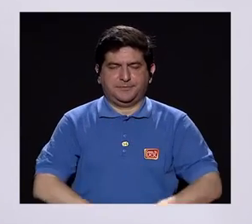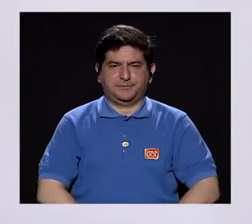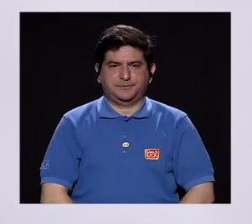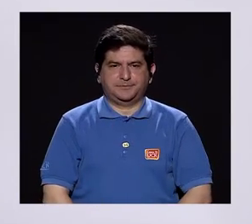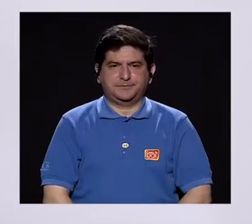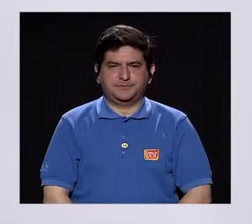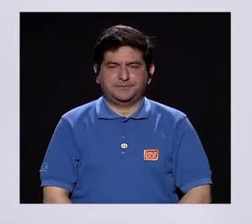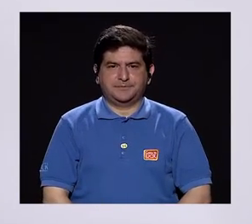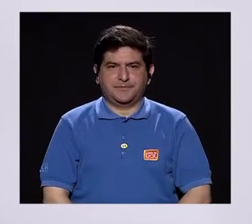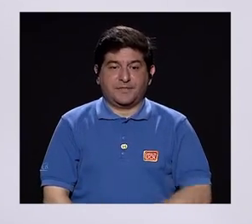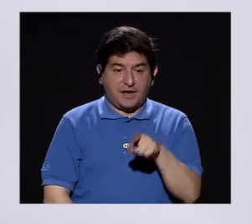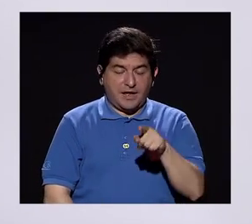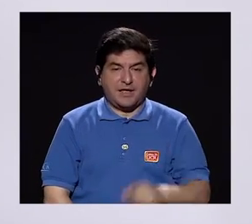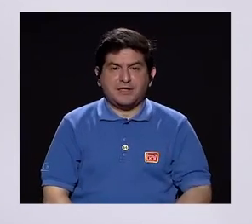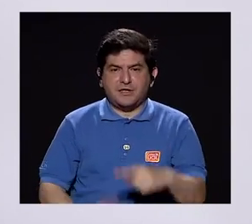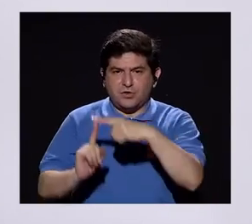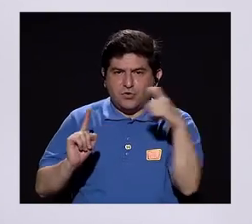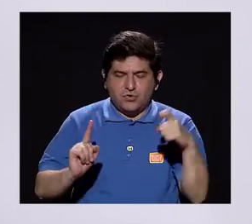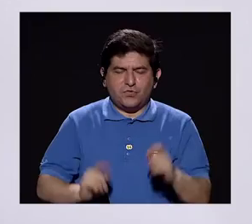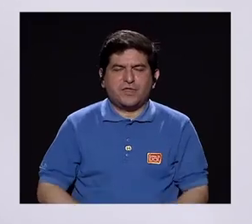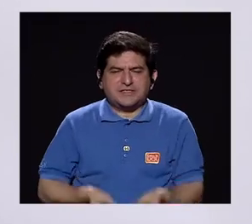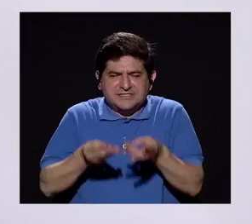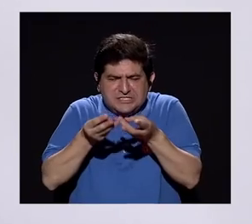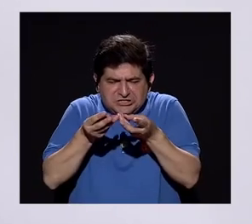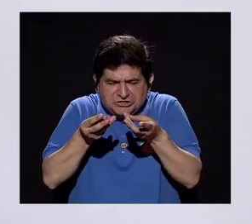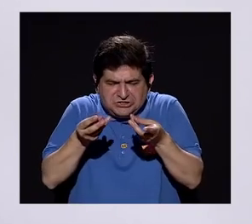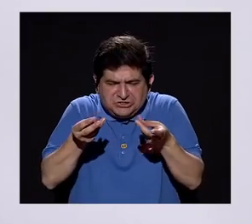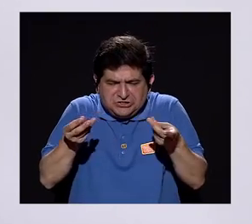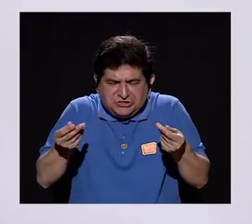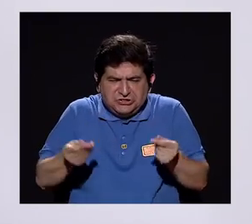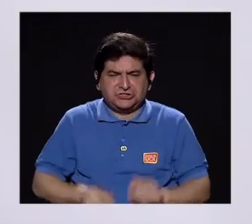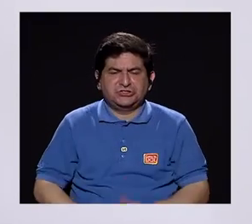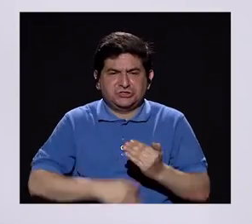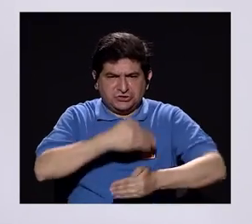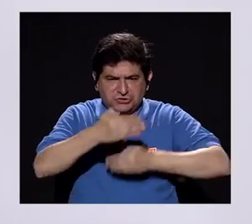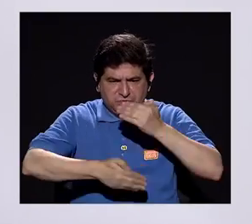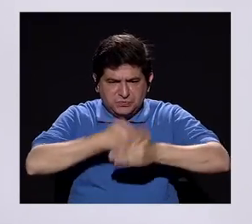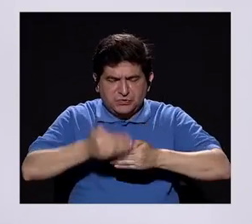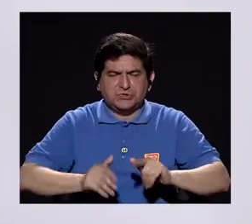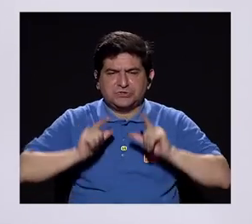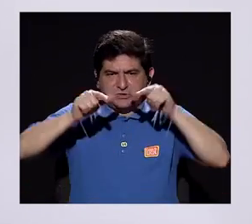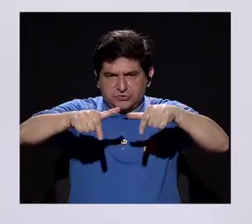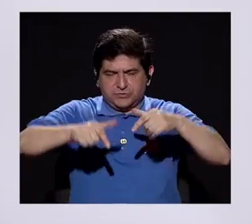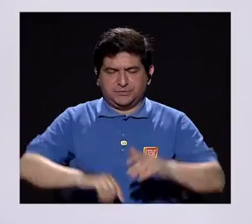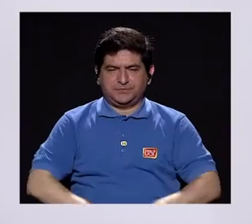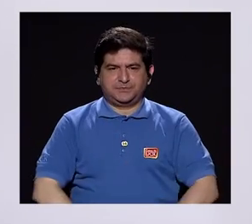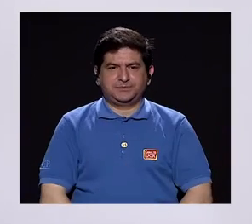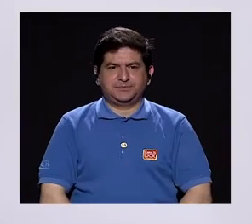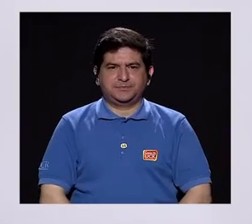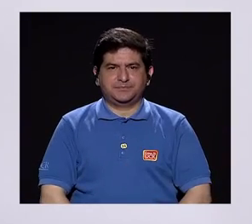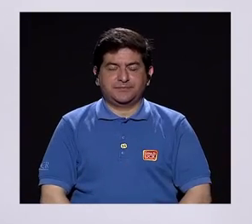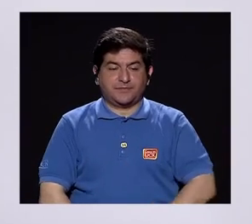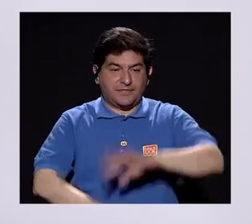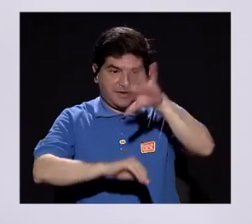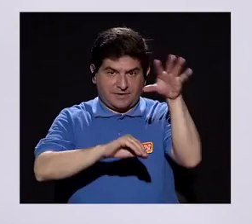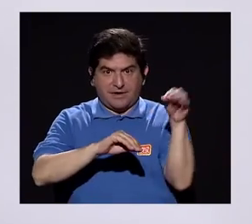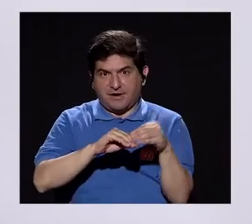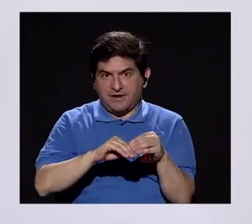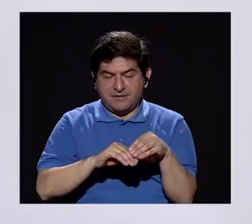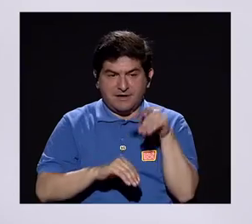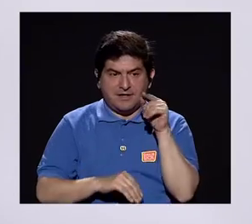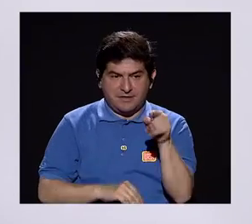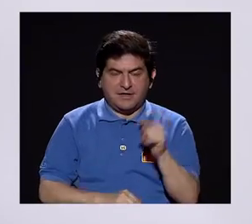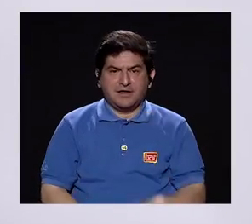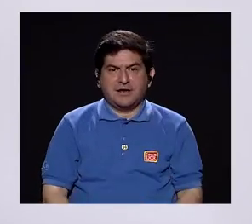los lixiviados que se generan de la misma descomposición de la de los residuos éste además